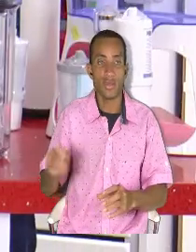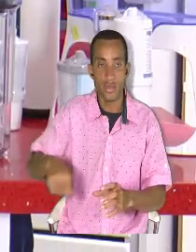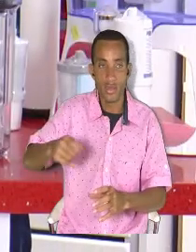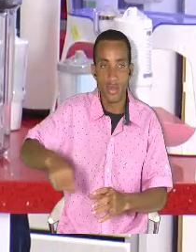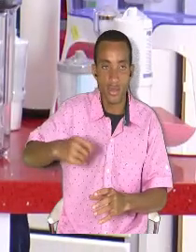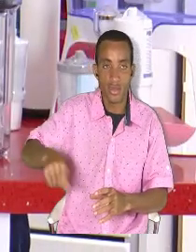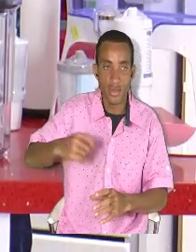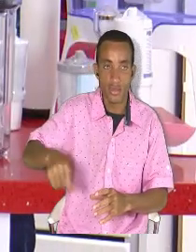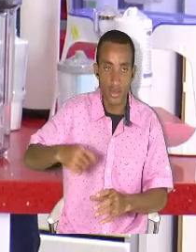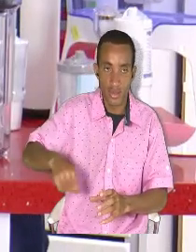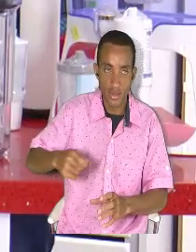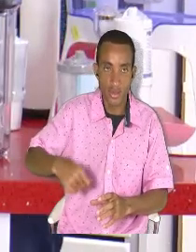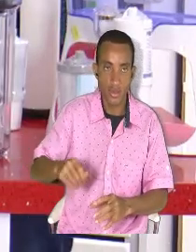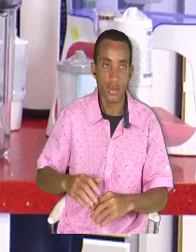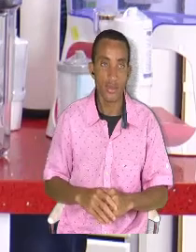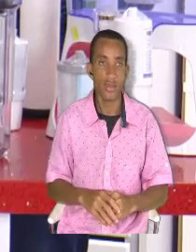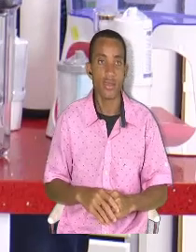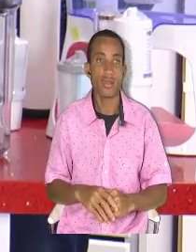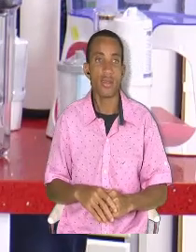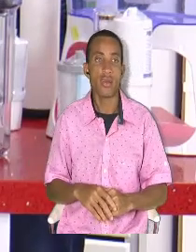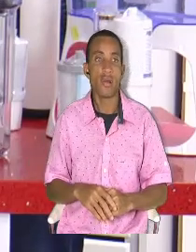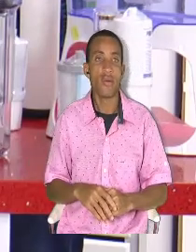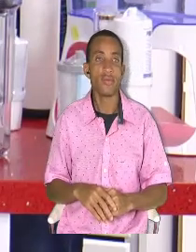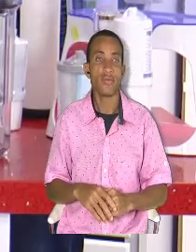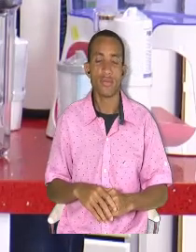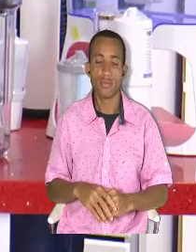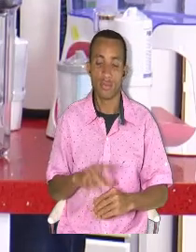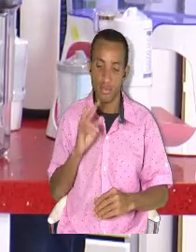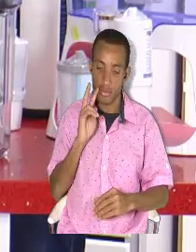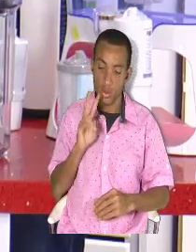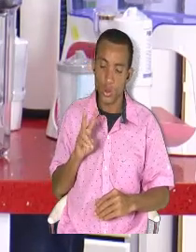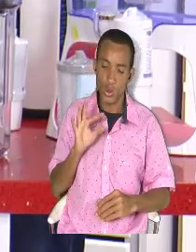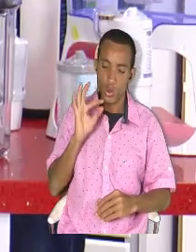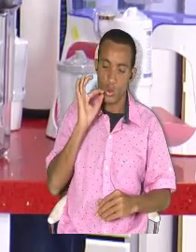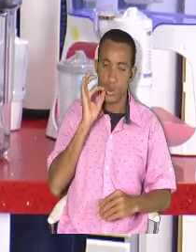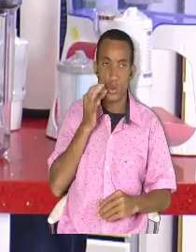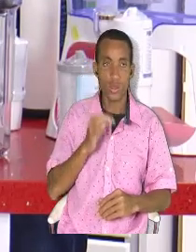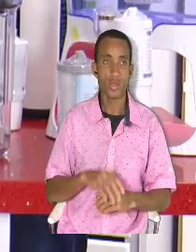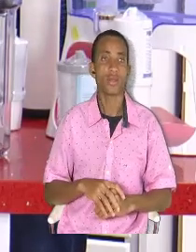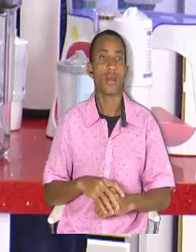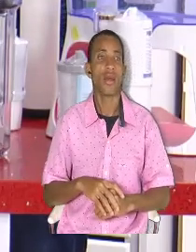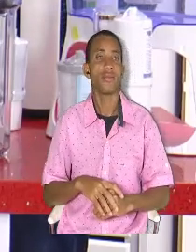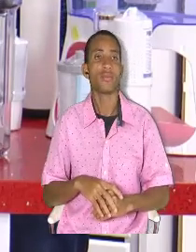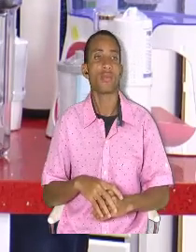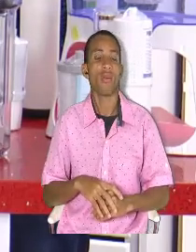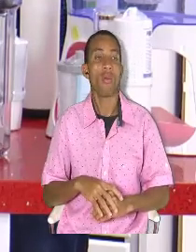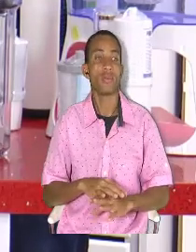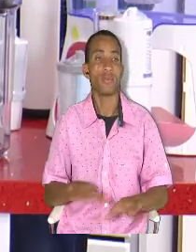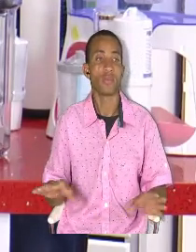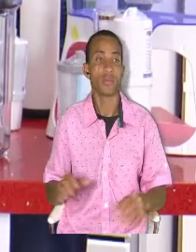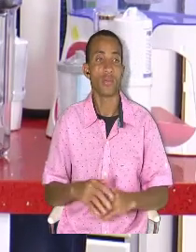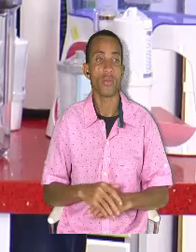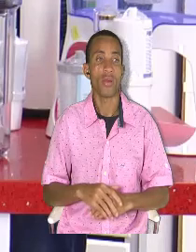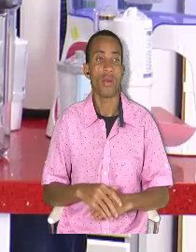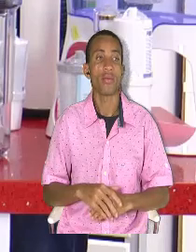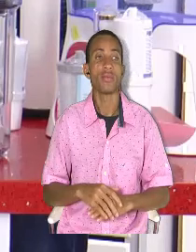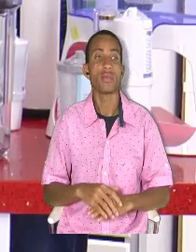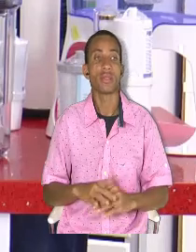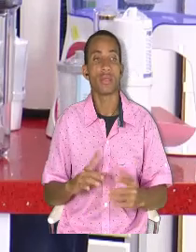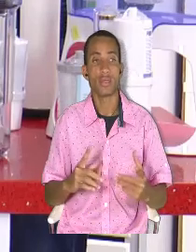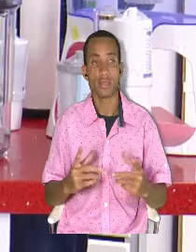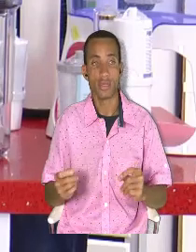gusto. Aquí, por favor. Se ve sabroso. Sí, se ve rico, es que es delicioso. Bueno, aquí tengo nuestro puré. Como pueden ver, ya yo traje un puré que